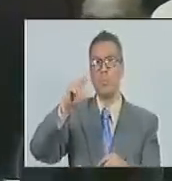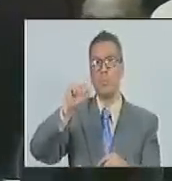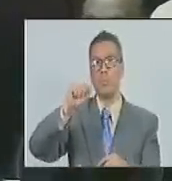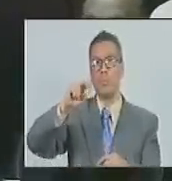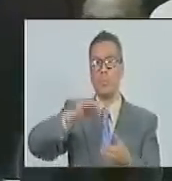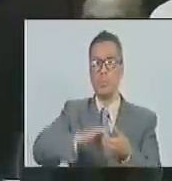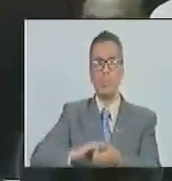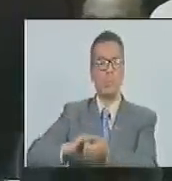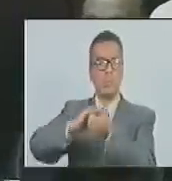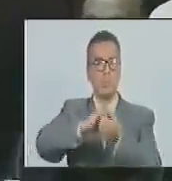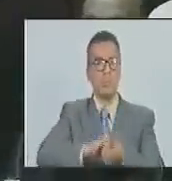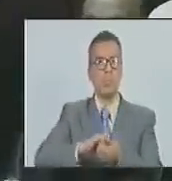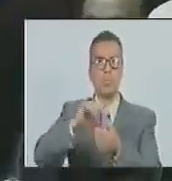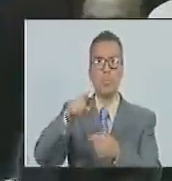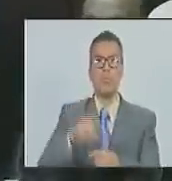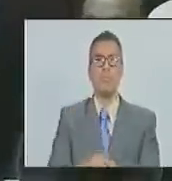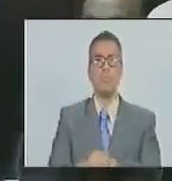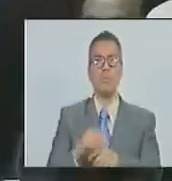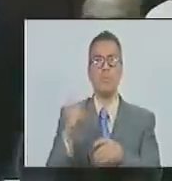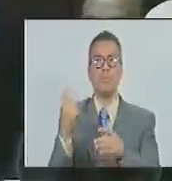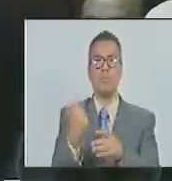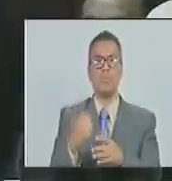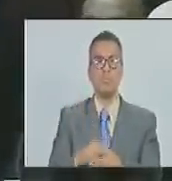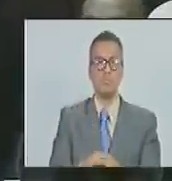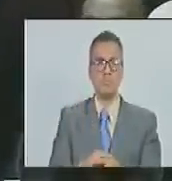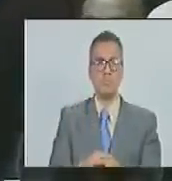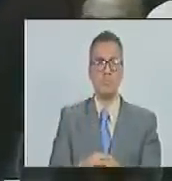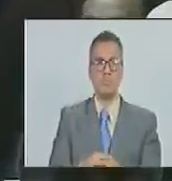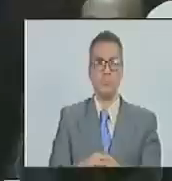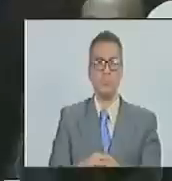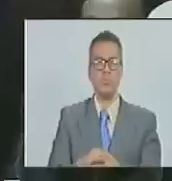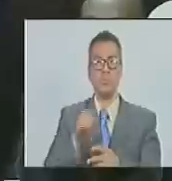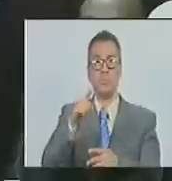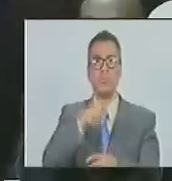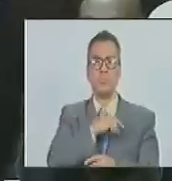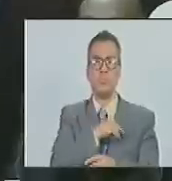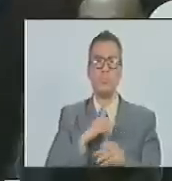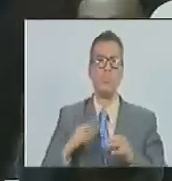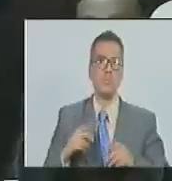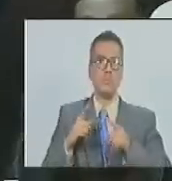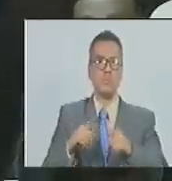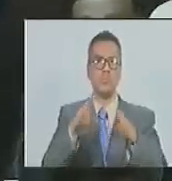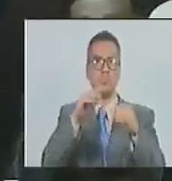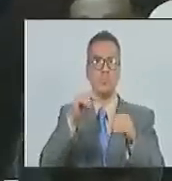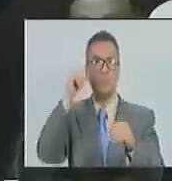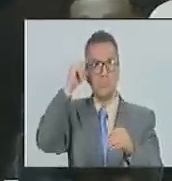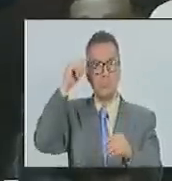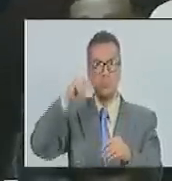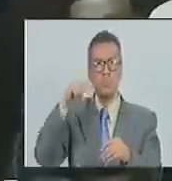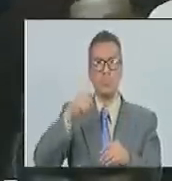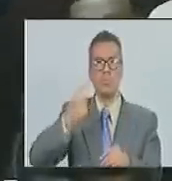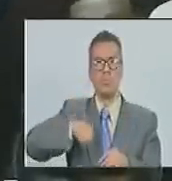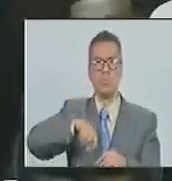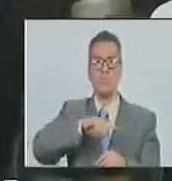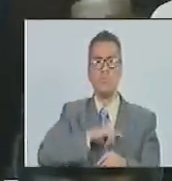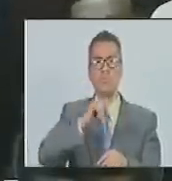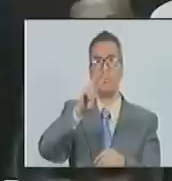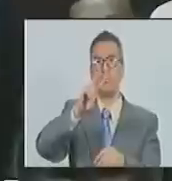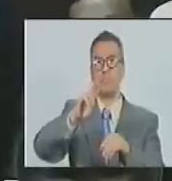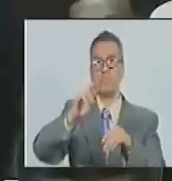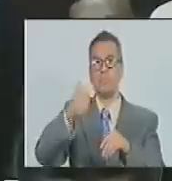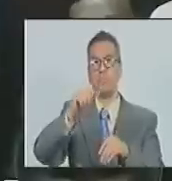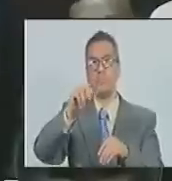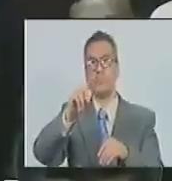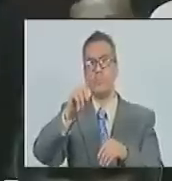trujillano por estar en aquí. Me toca hablar hoy de los 210 años